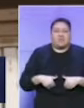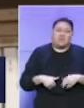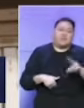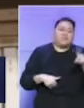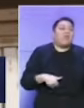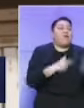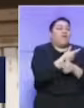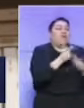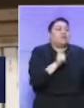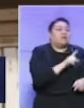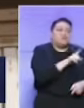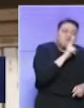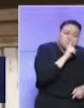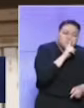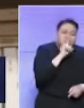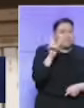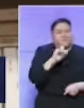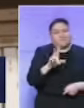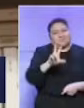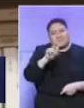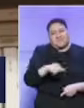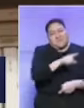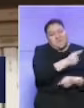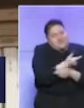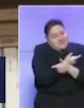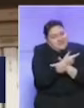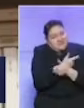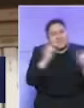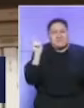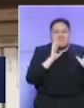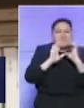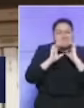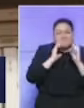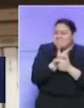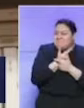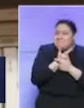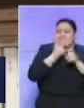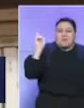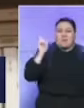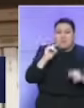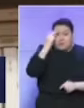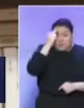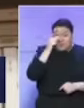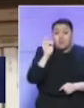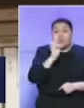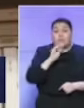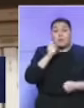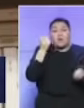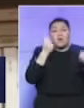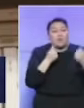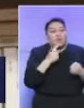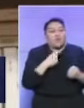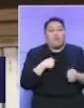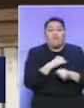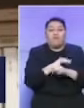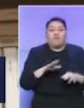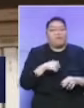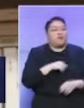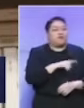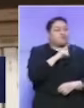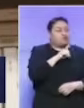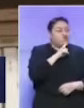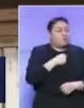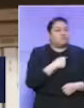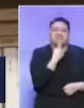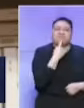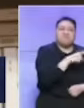libertad de expresión y el derecho a informar, sobre todo si tienen el fin de censurar información crítica de interés público.